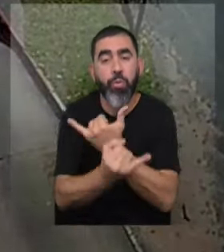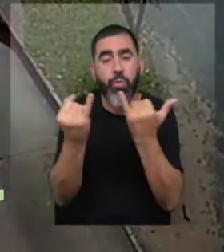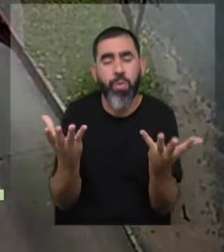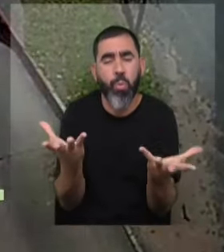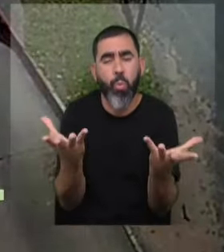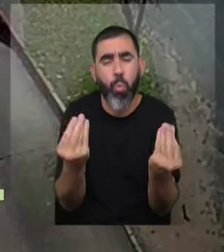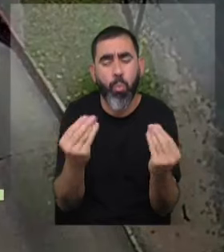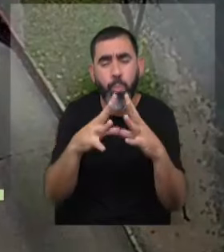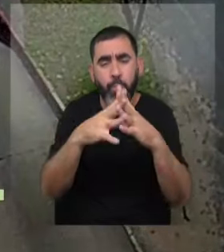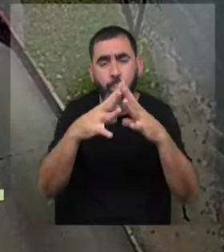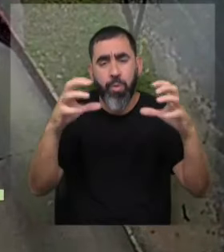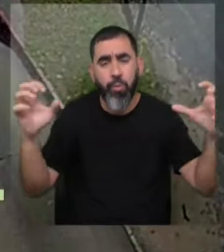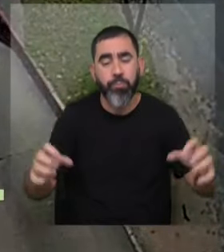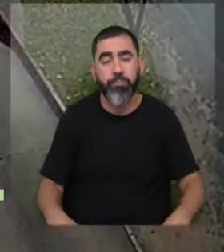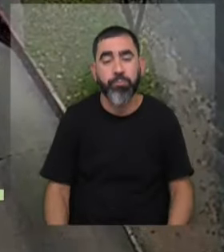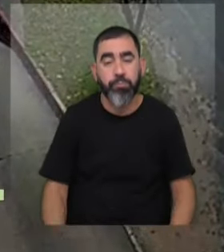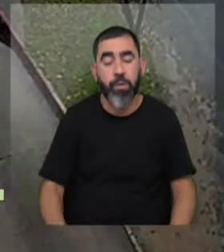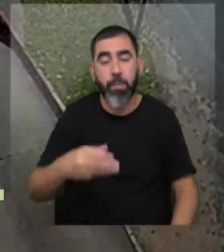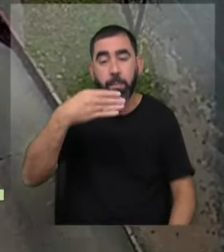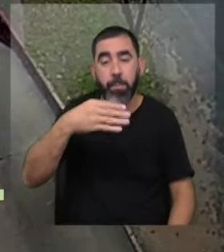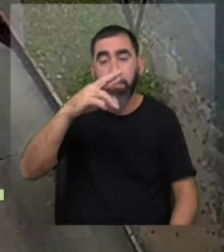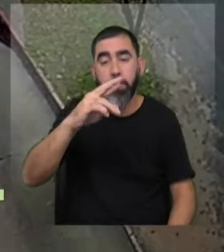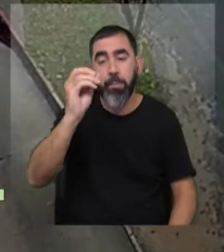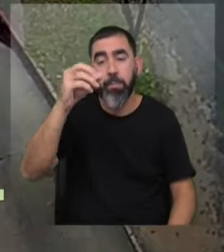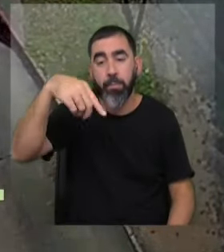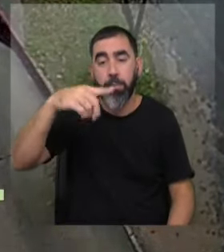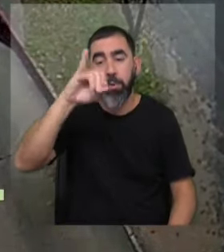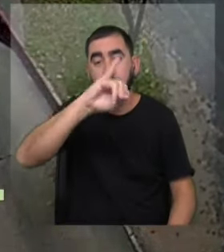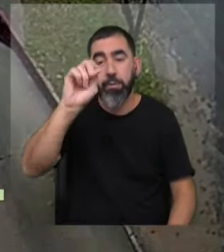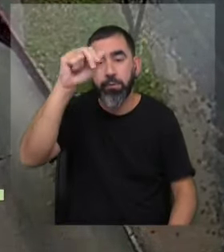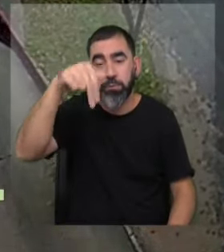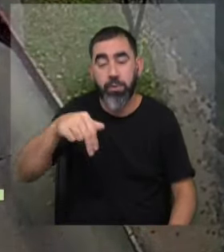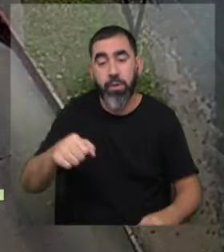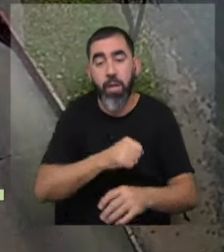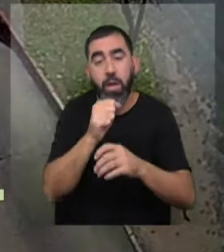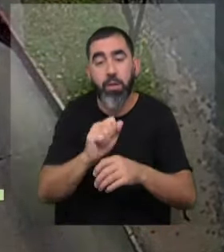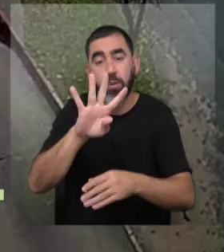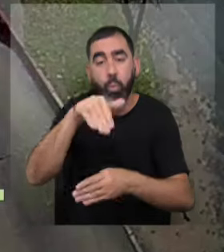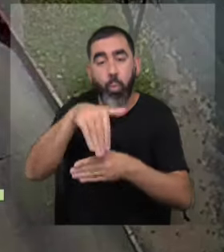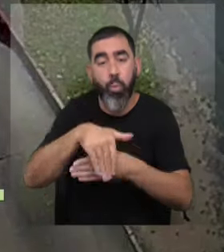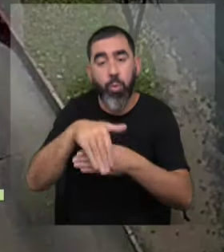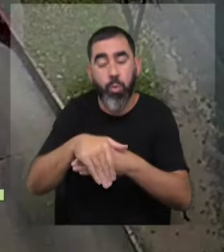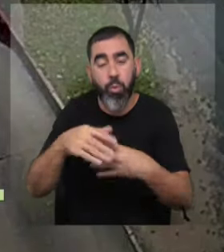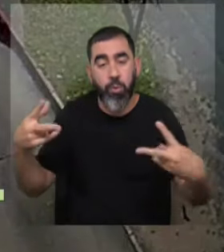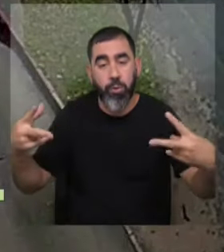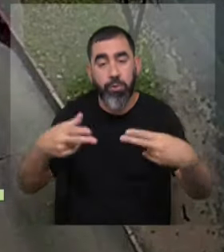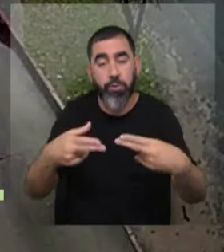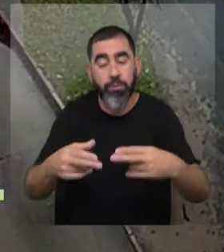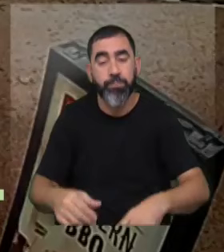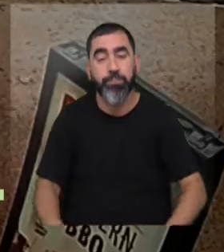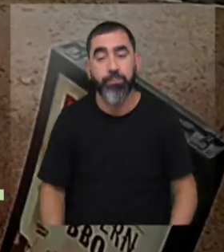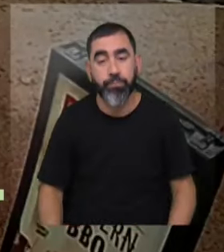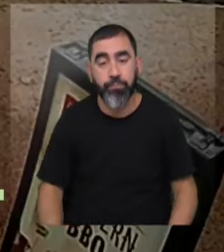húmedo, nuboso. En Bransen, entre Joaquín de Salterán y Pablo de María, hasta las 4 de la tarde van a estar trabajando allí en